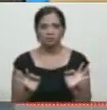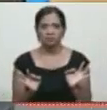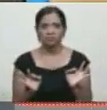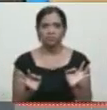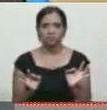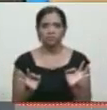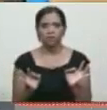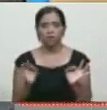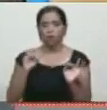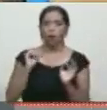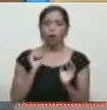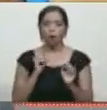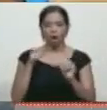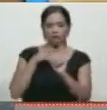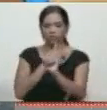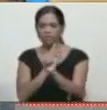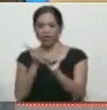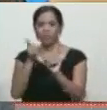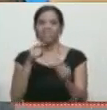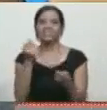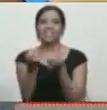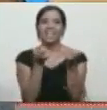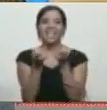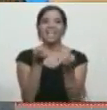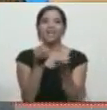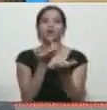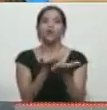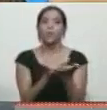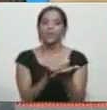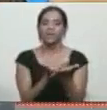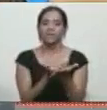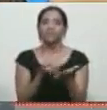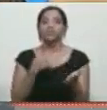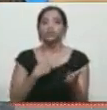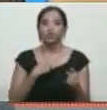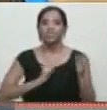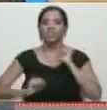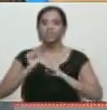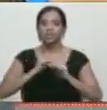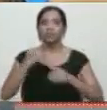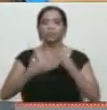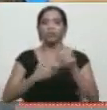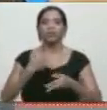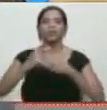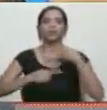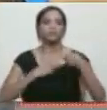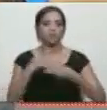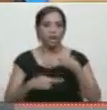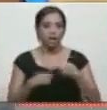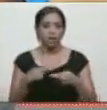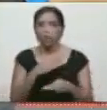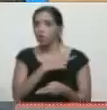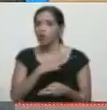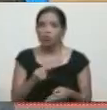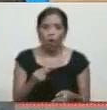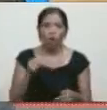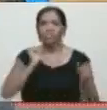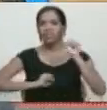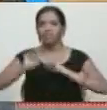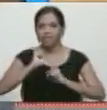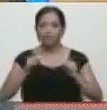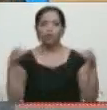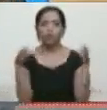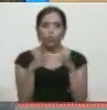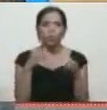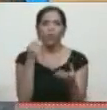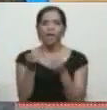corriente económica. Defiendo un proceso revolucionario, No defiendo grupos económicos,